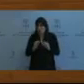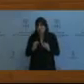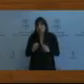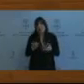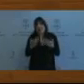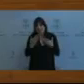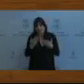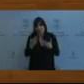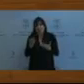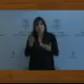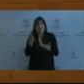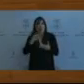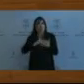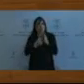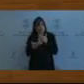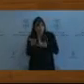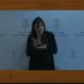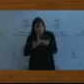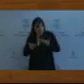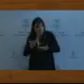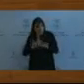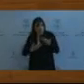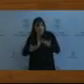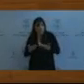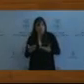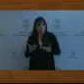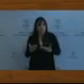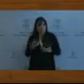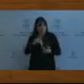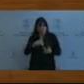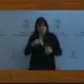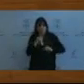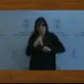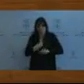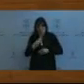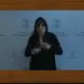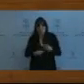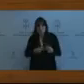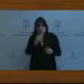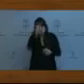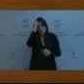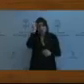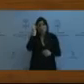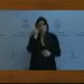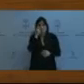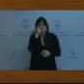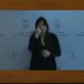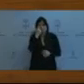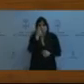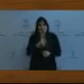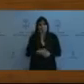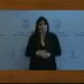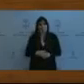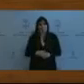iniciativas del LEADER. Fíjense, de alguna manera probablemente sea mucho más